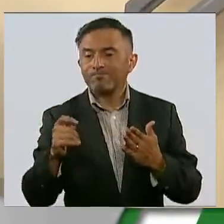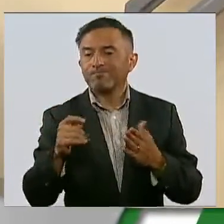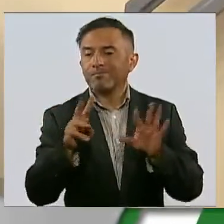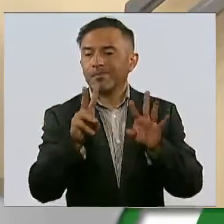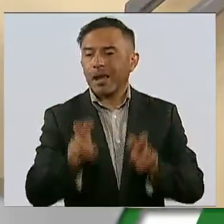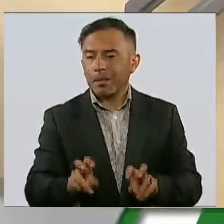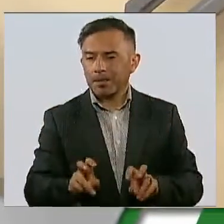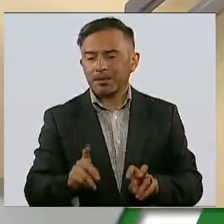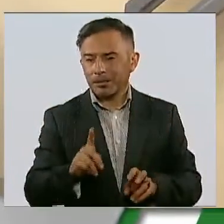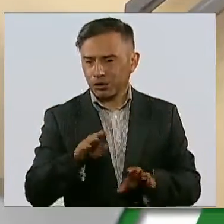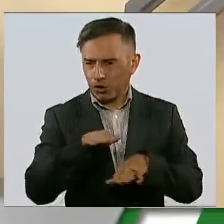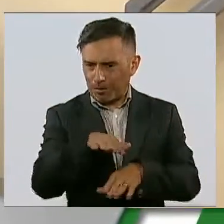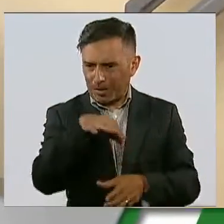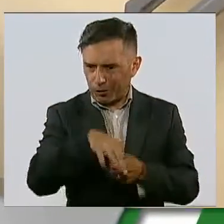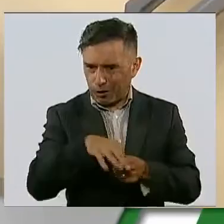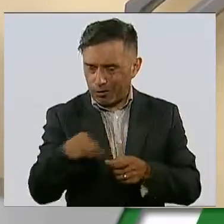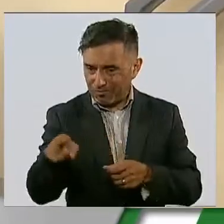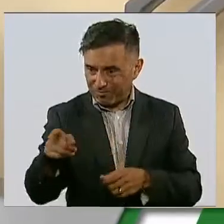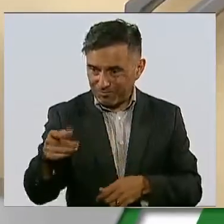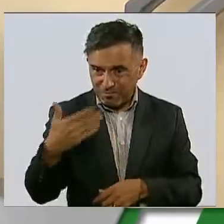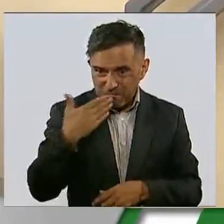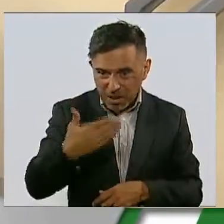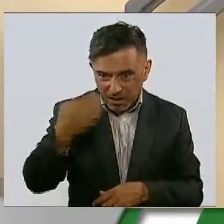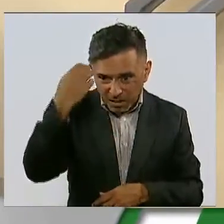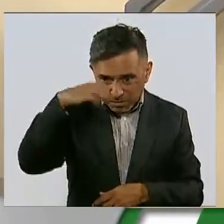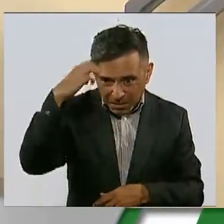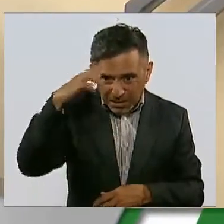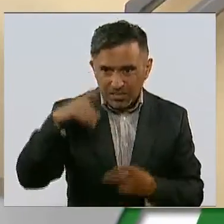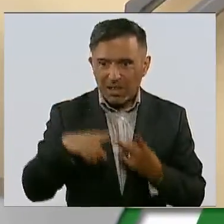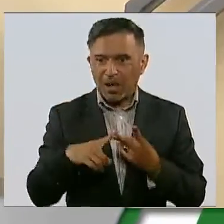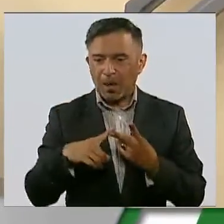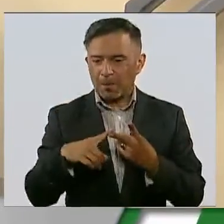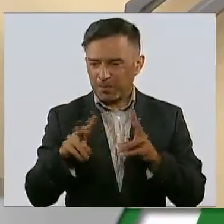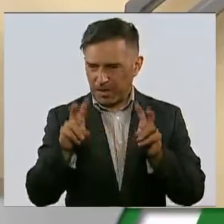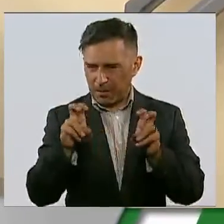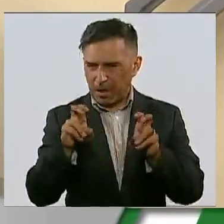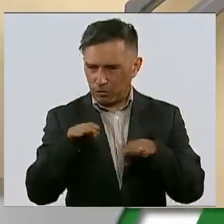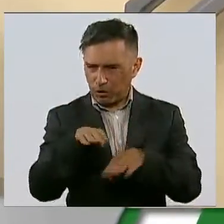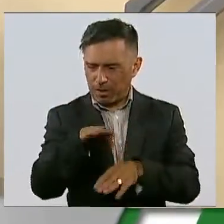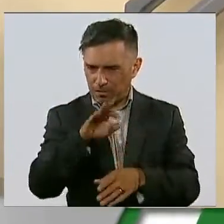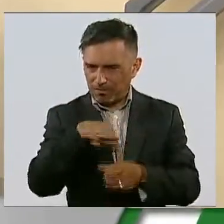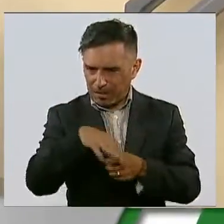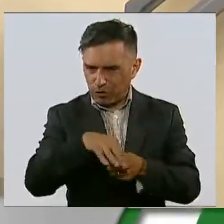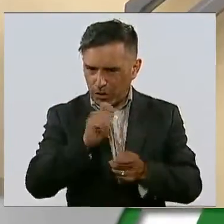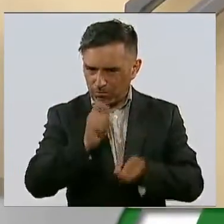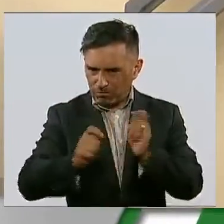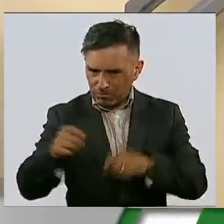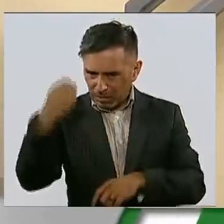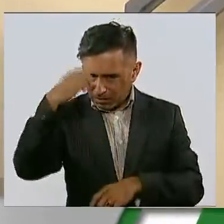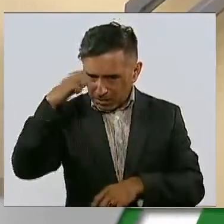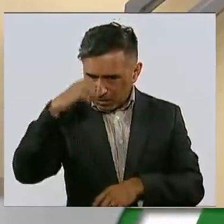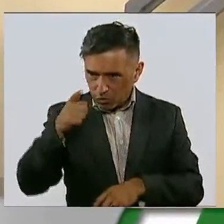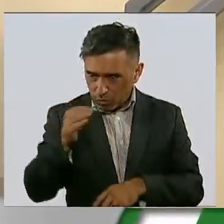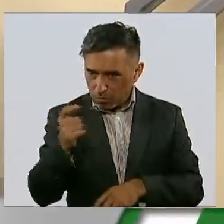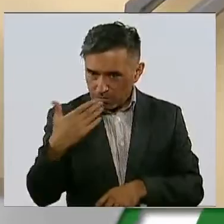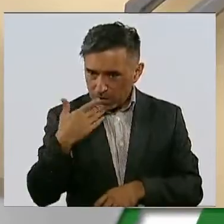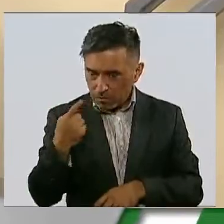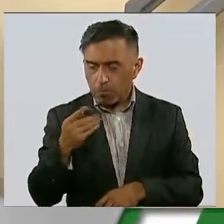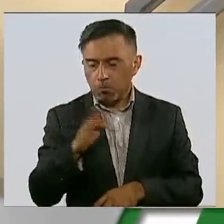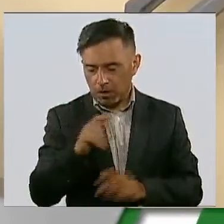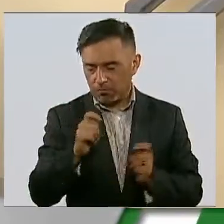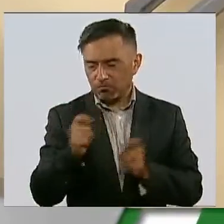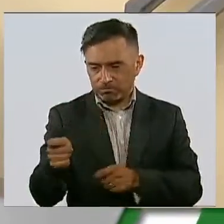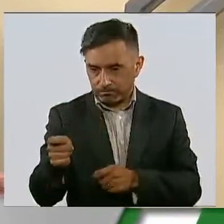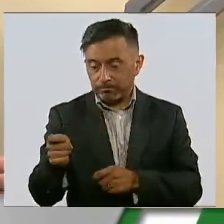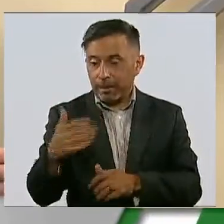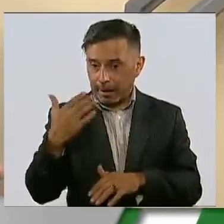temas electorales, que tengan experiencia, estudios en materia electoral o experiencia en materia electoral, y